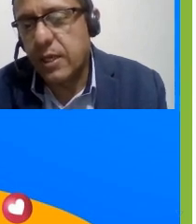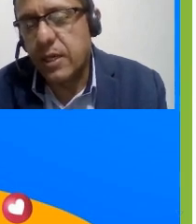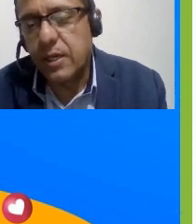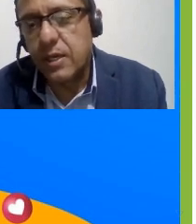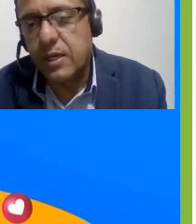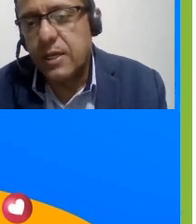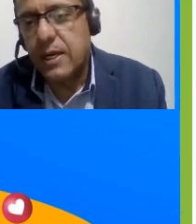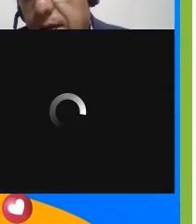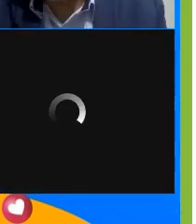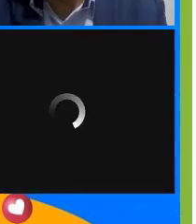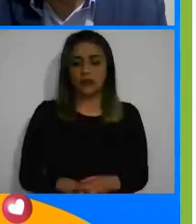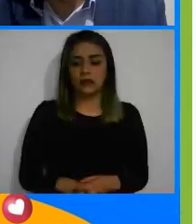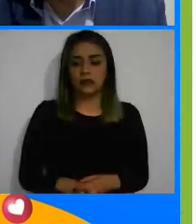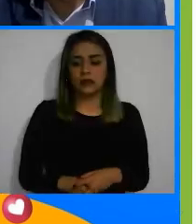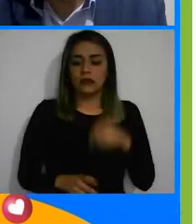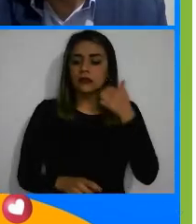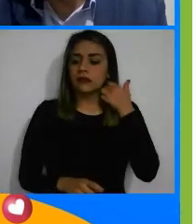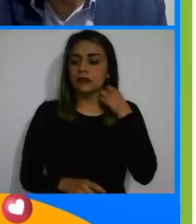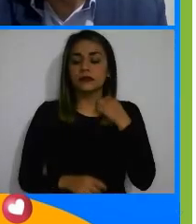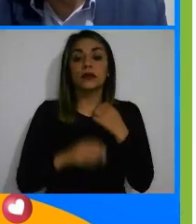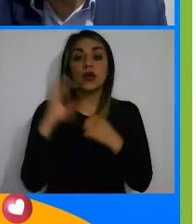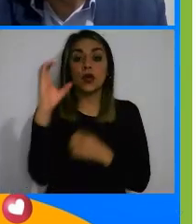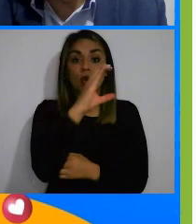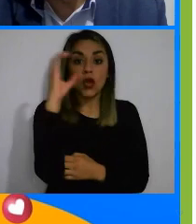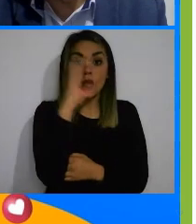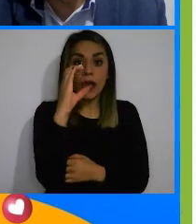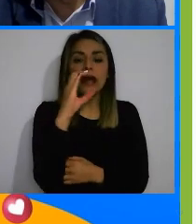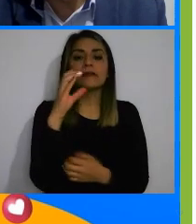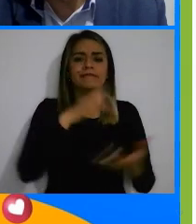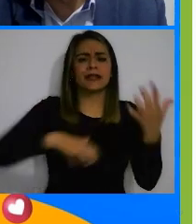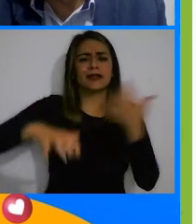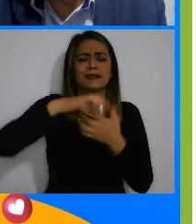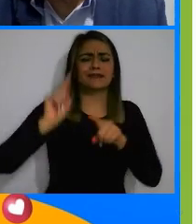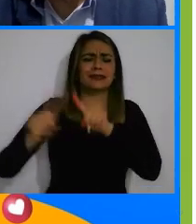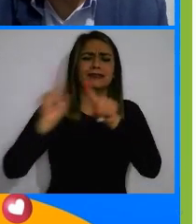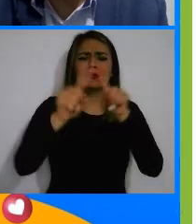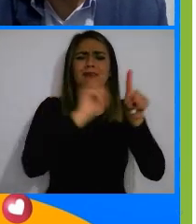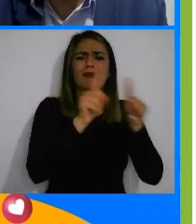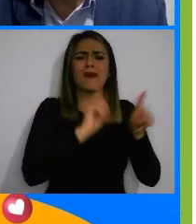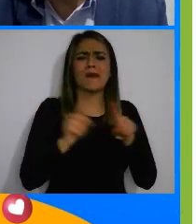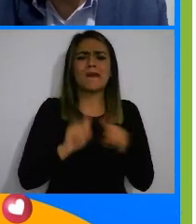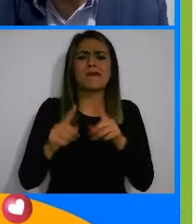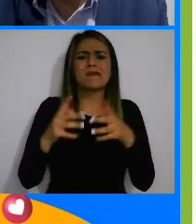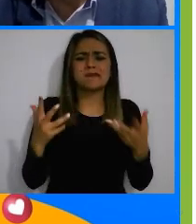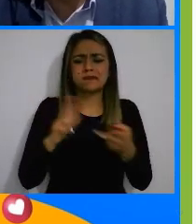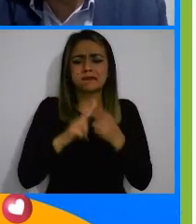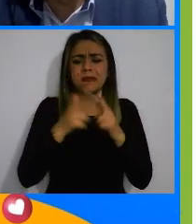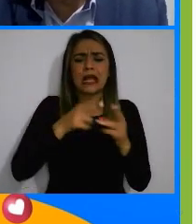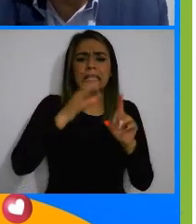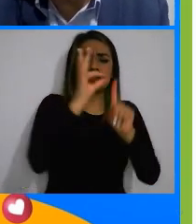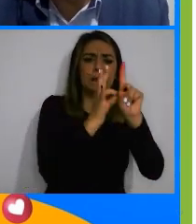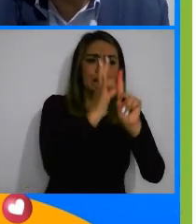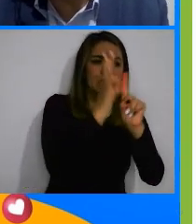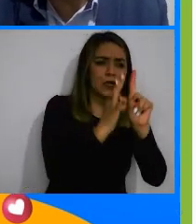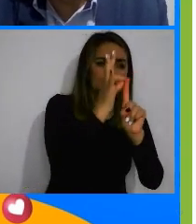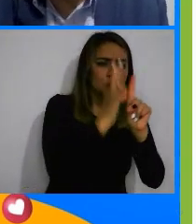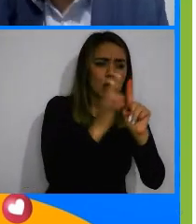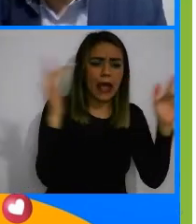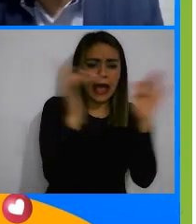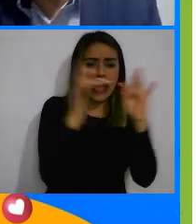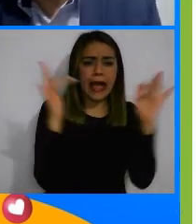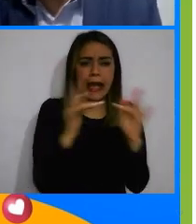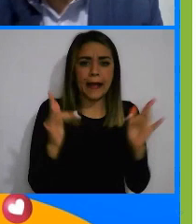darnos cuenta de que realmente son ecosistemas muy diversos donde la temperatura, todo es muy amigable,